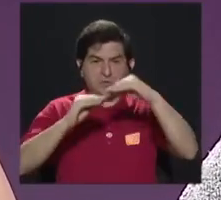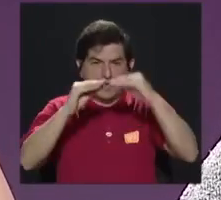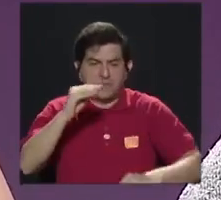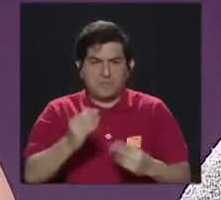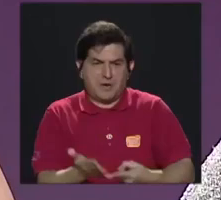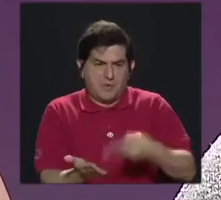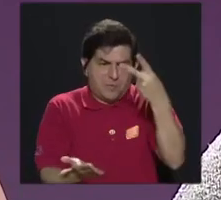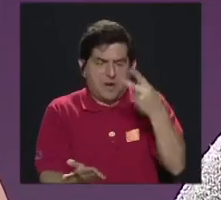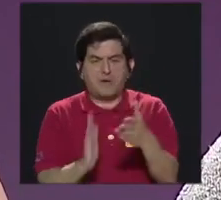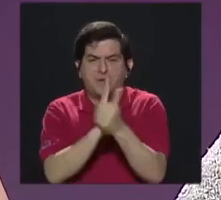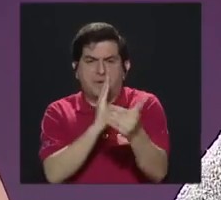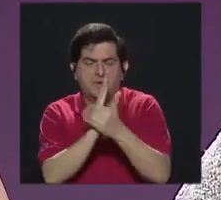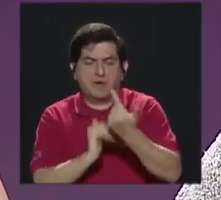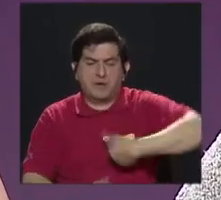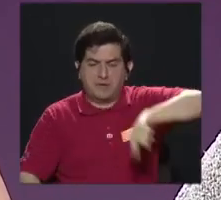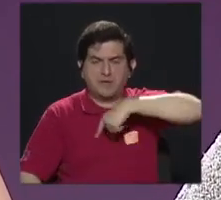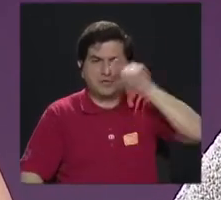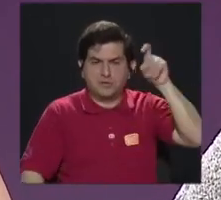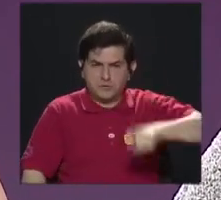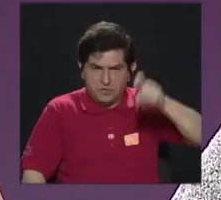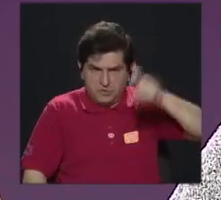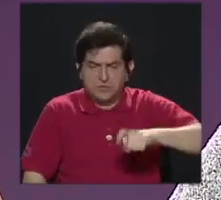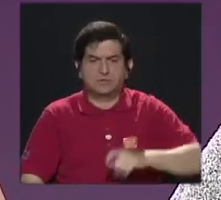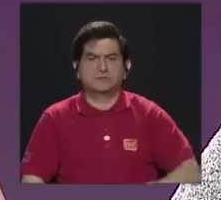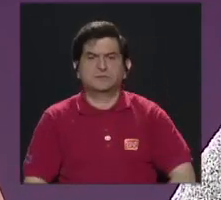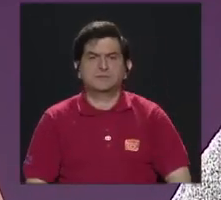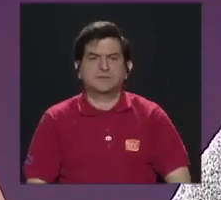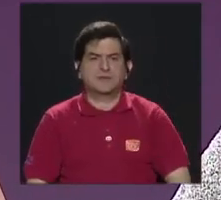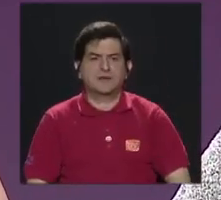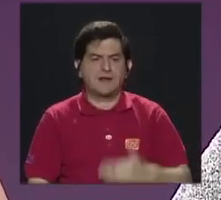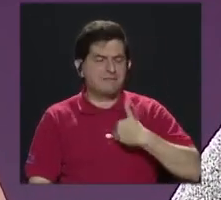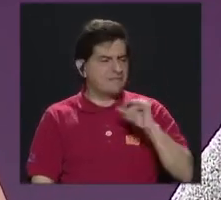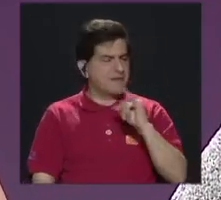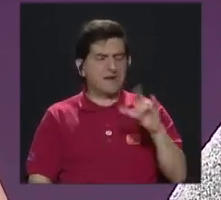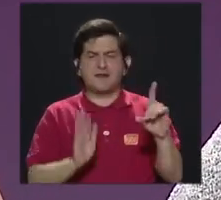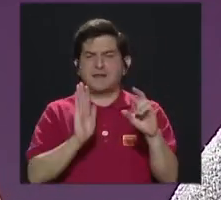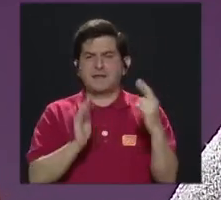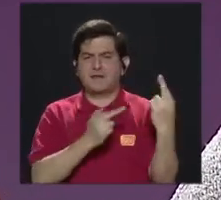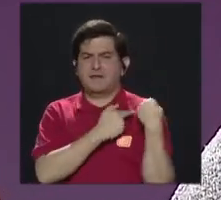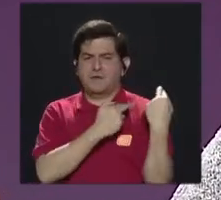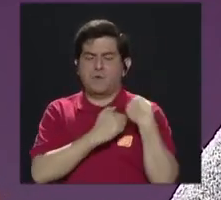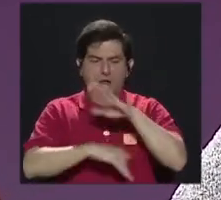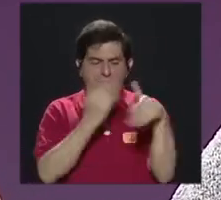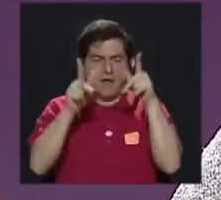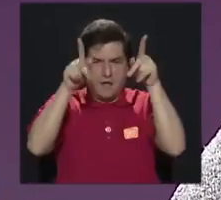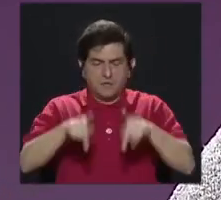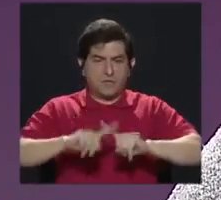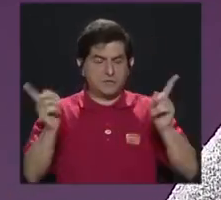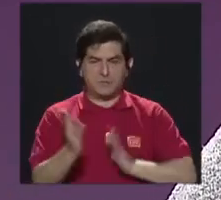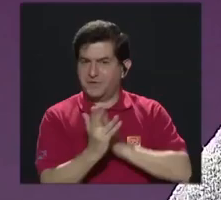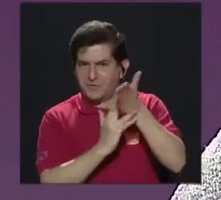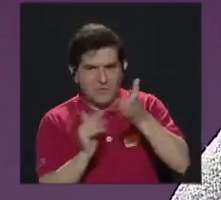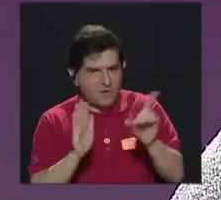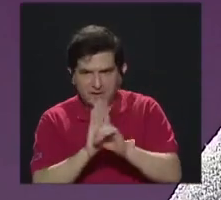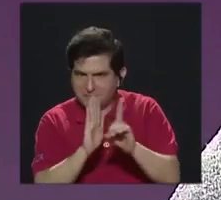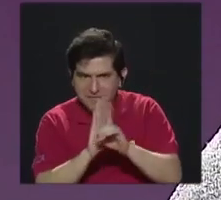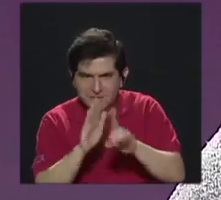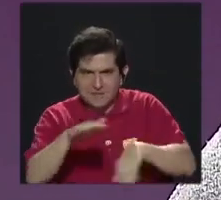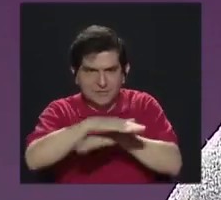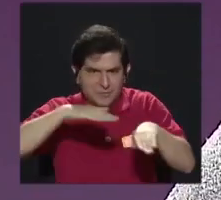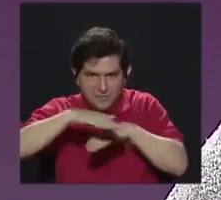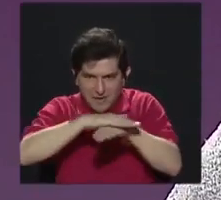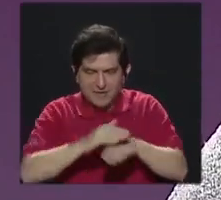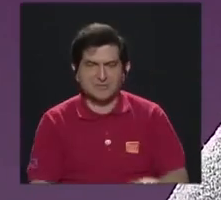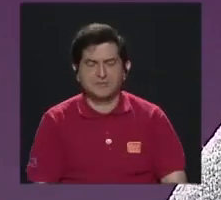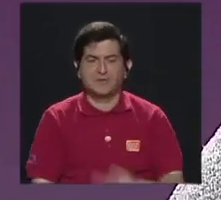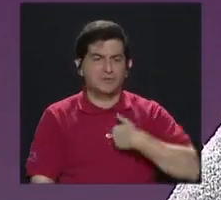menos capaces, porque nosotros tenemos que tener los mismos deberes que cualquier ciudadano, pero no tener acceso a los derechos básicos.